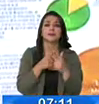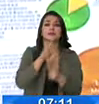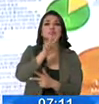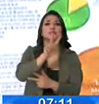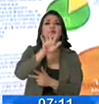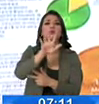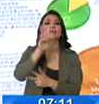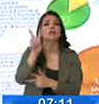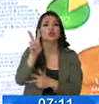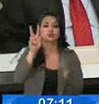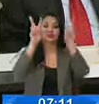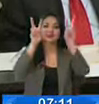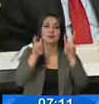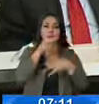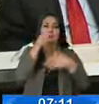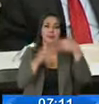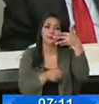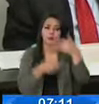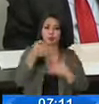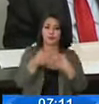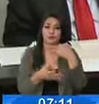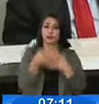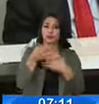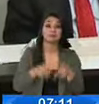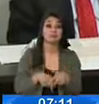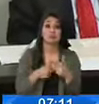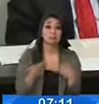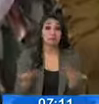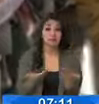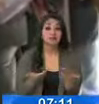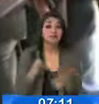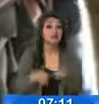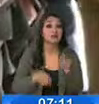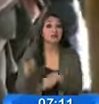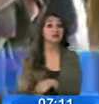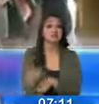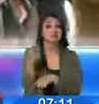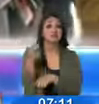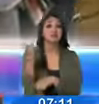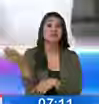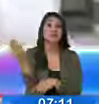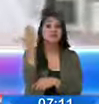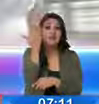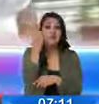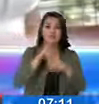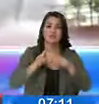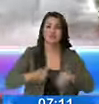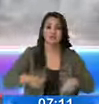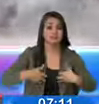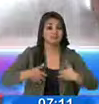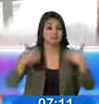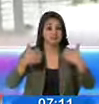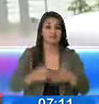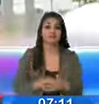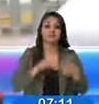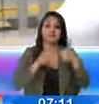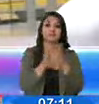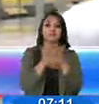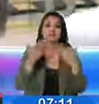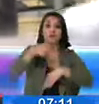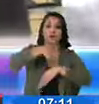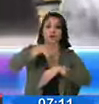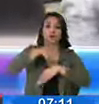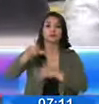252 casos de oficio. El malestar se generalizaba en los medios de comunicación. Luis Vivanco de la Hora y su